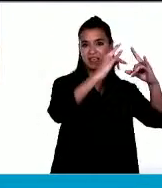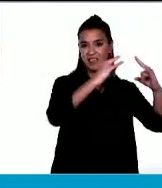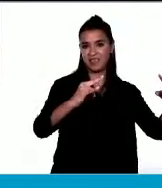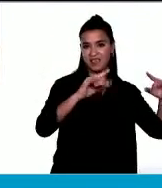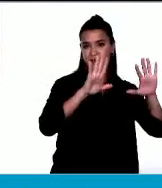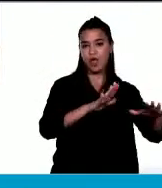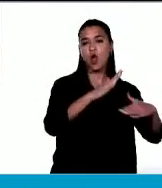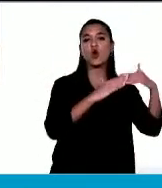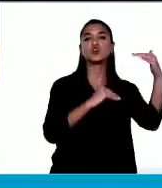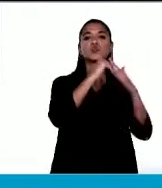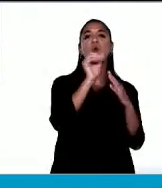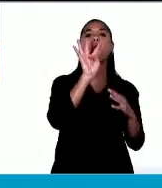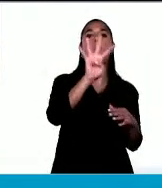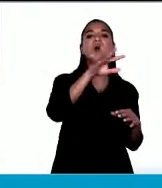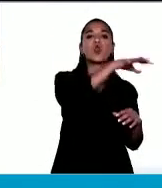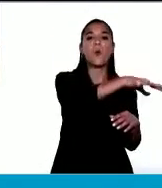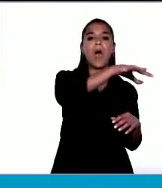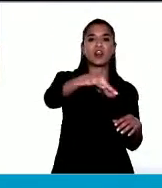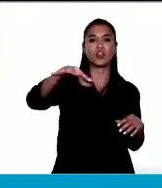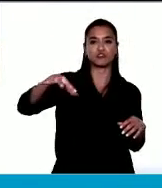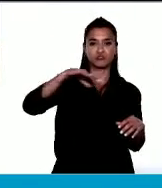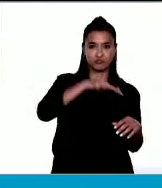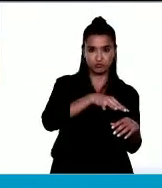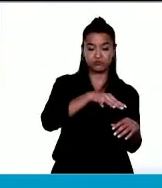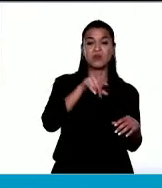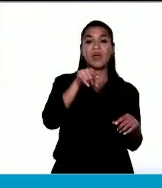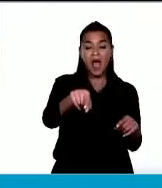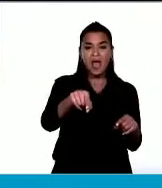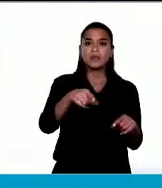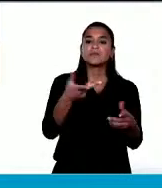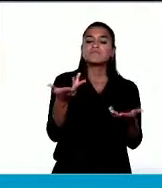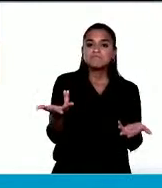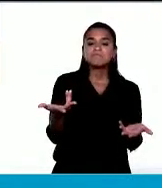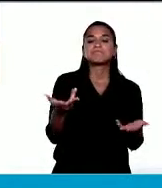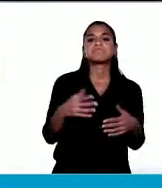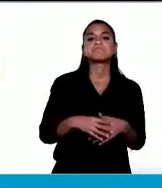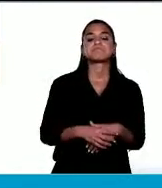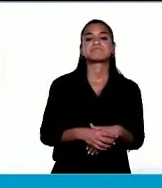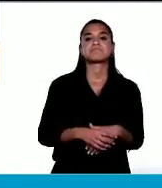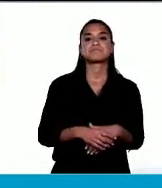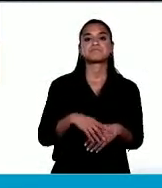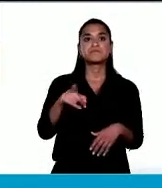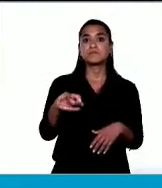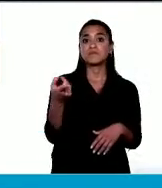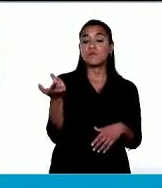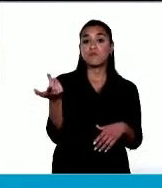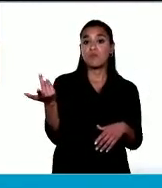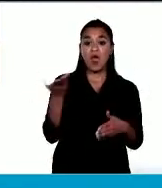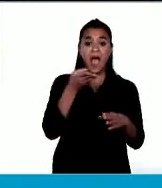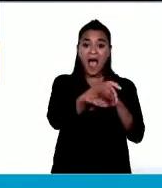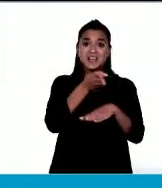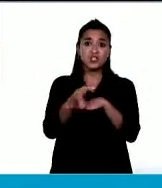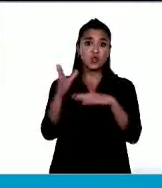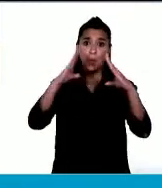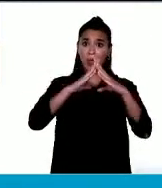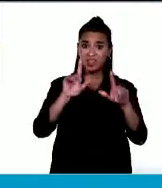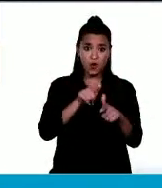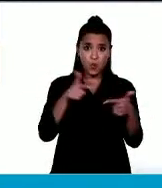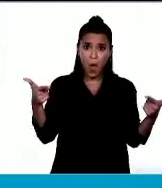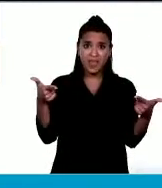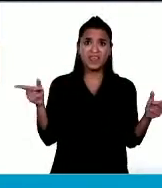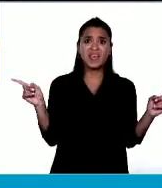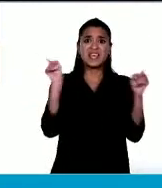construir 4 barrios obreros. Allí se vieron empujados a ello por la ausencia de acceso a una vivienda en medio de la